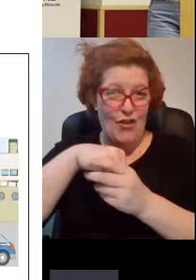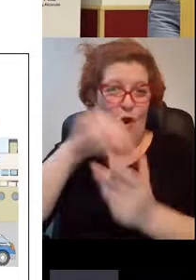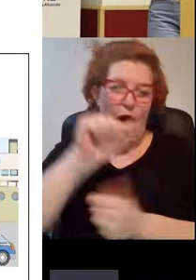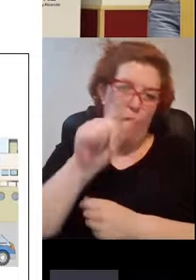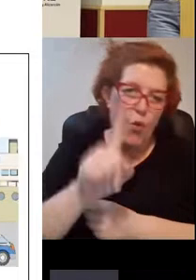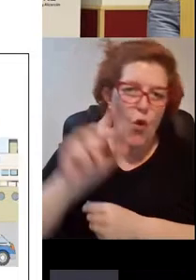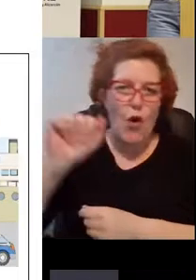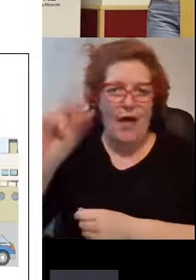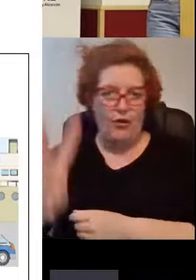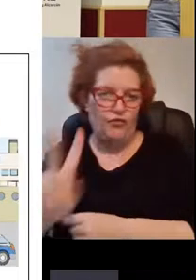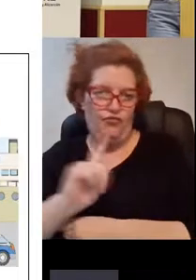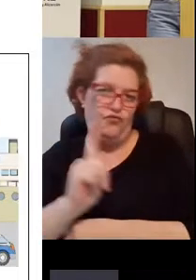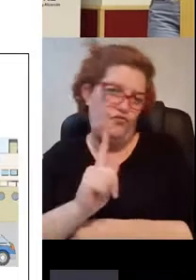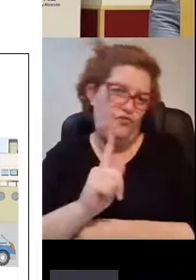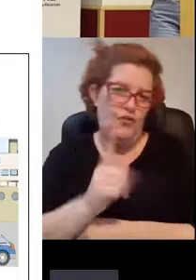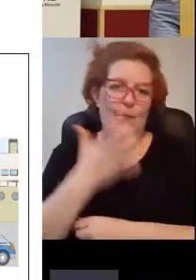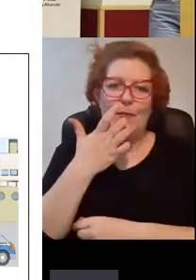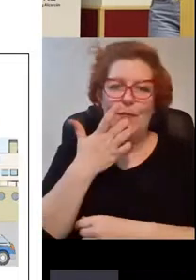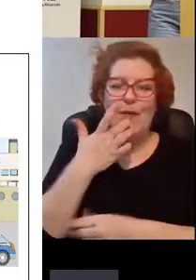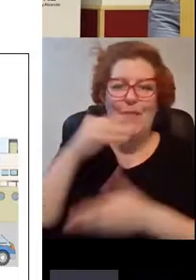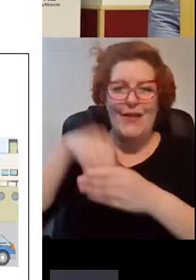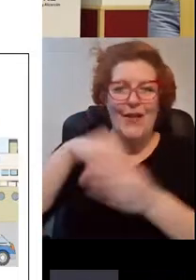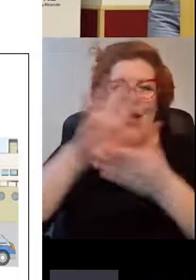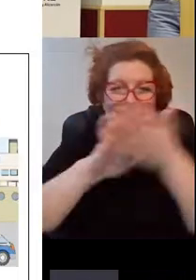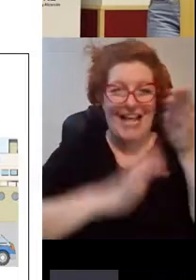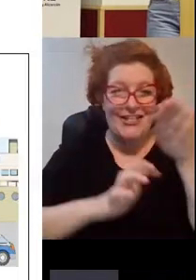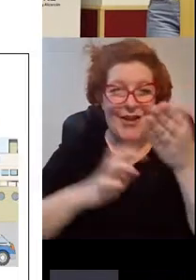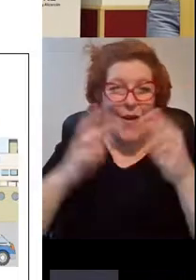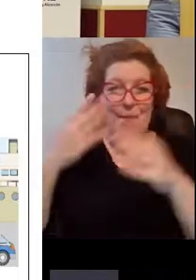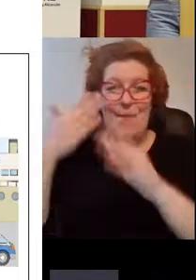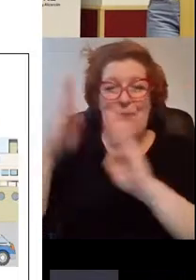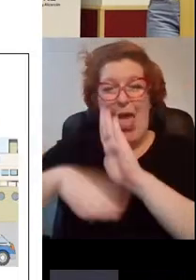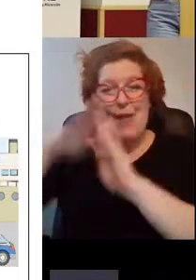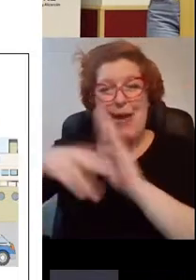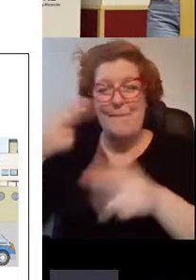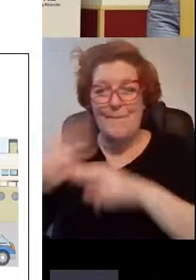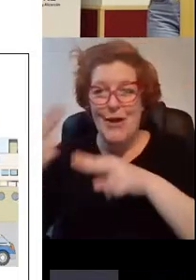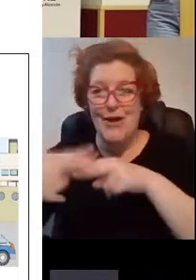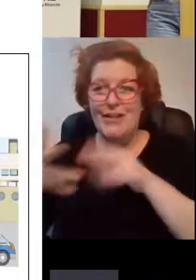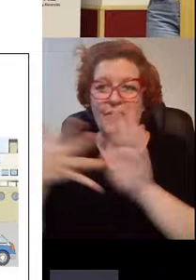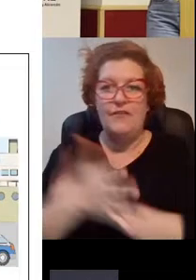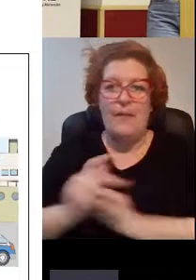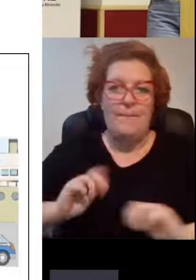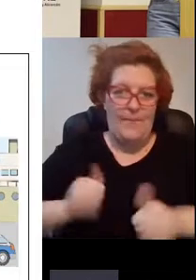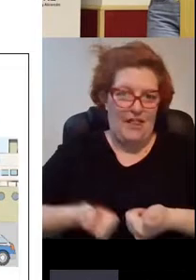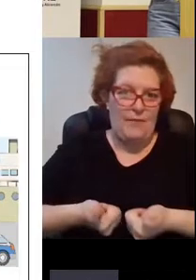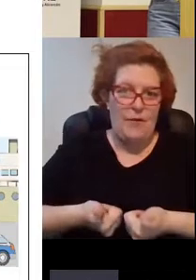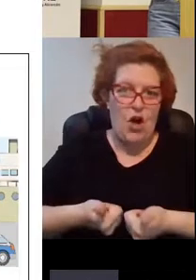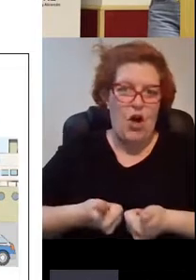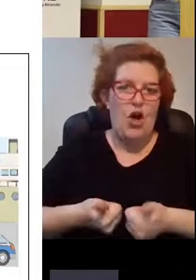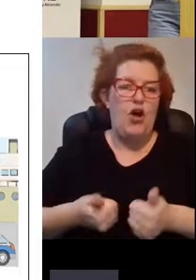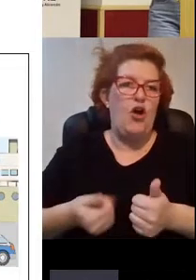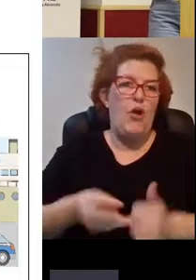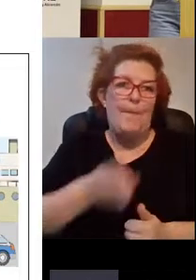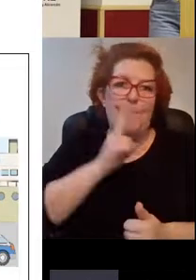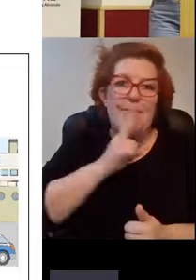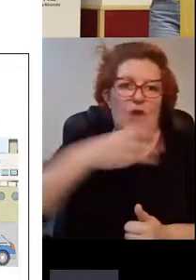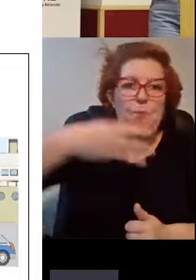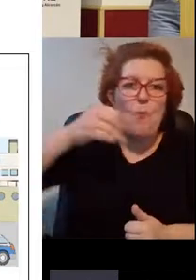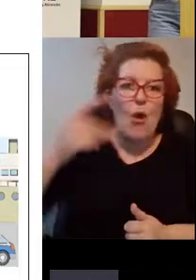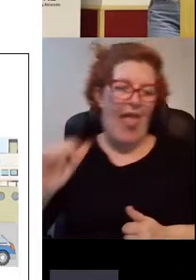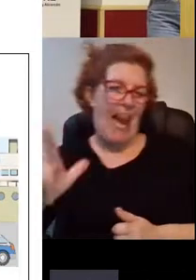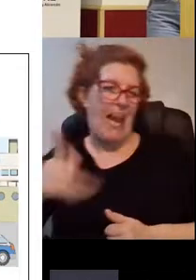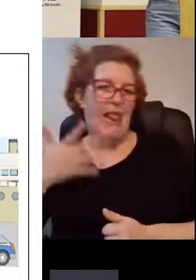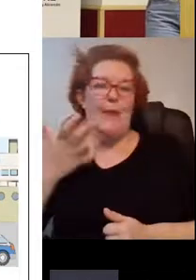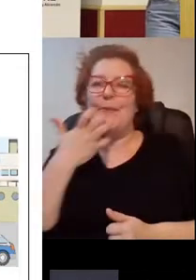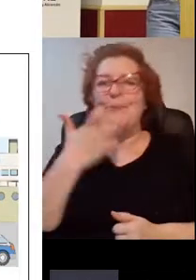1A2. Por ejemplo, en los textos de los programas políticos nos han aparecido desde el principio verbos nodales como un poder o querer. Este